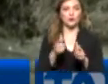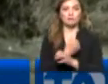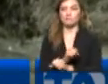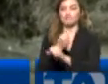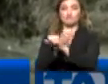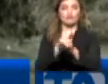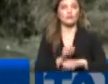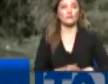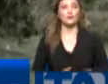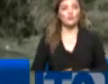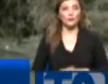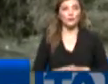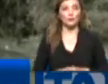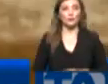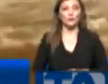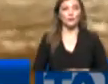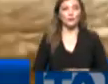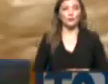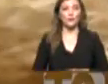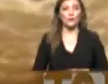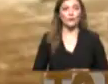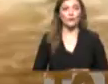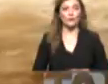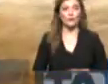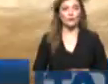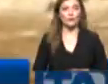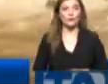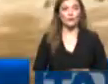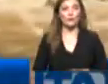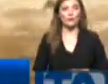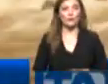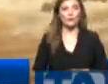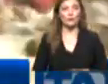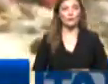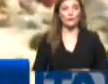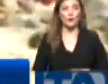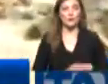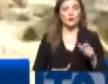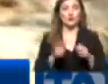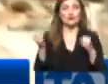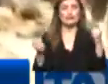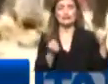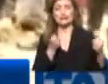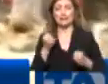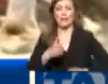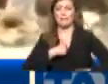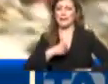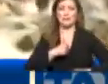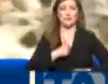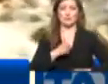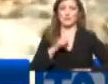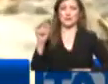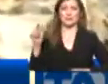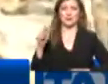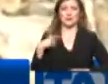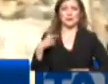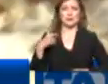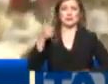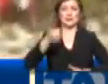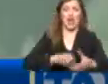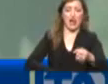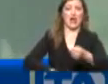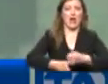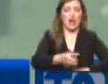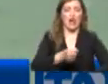personas para que estén a buen recaudo. Ante la desesperación, varios decidieron evacuar la zona en arnés, poniendo en riesgo sus